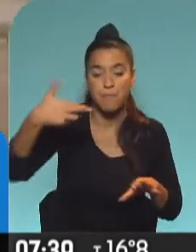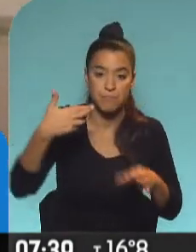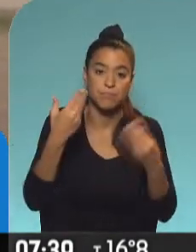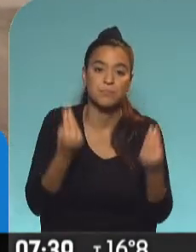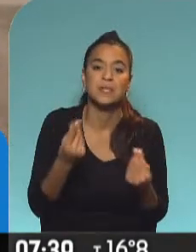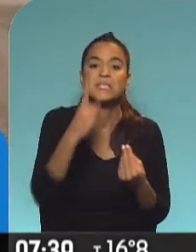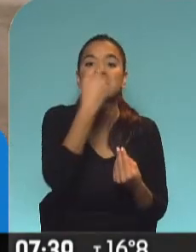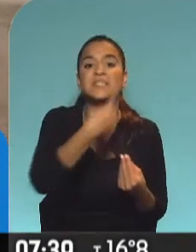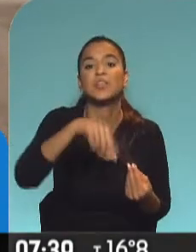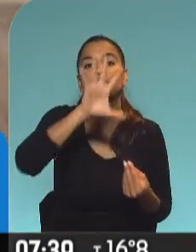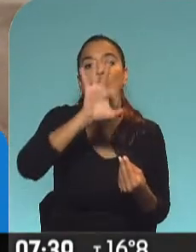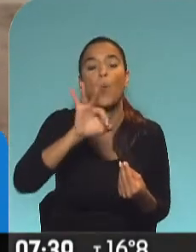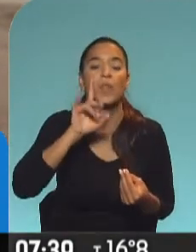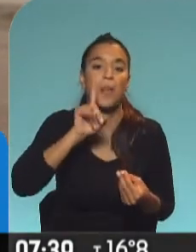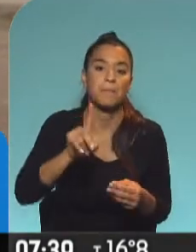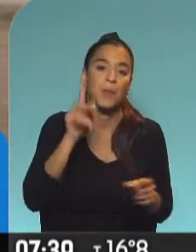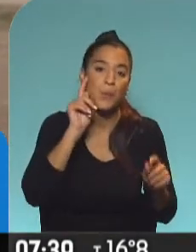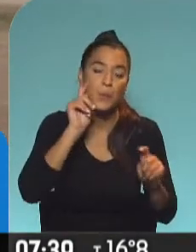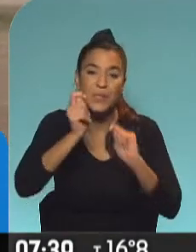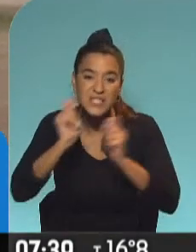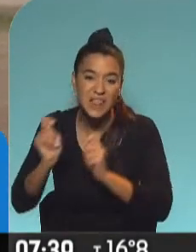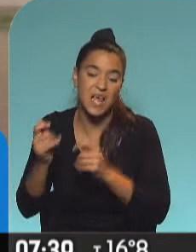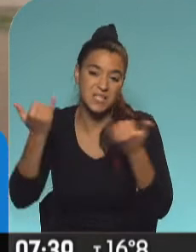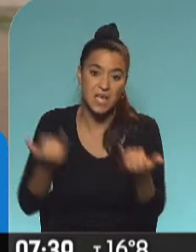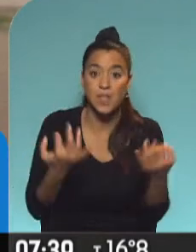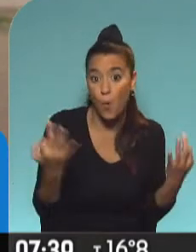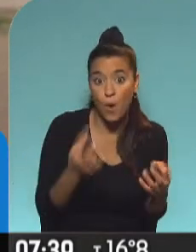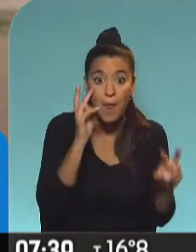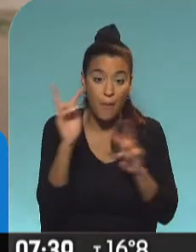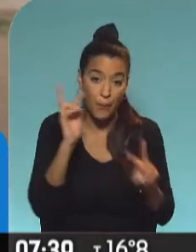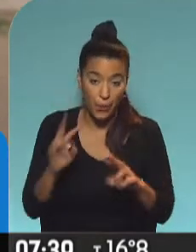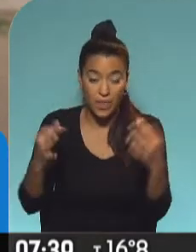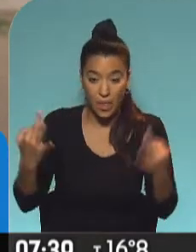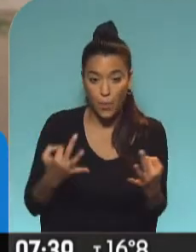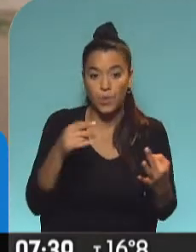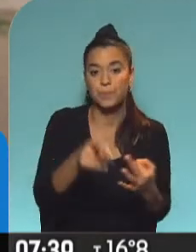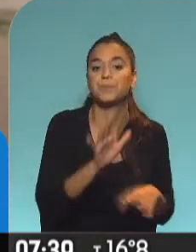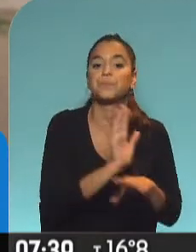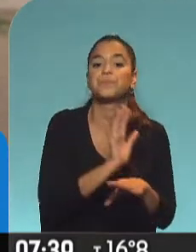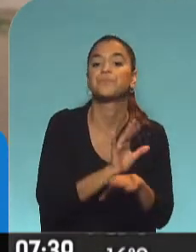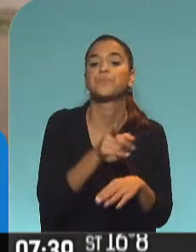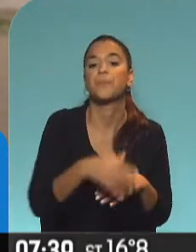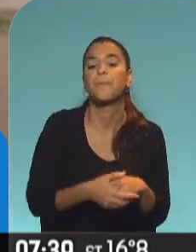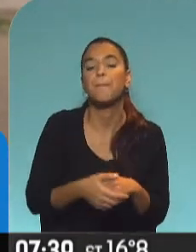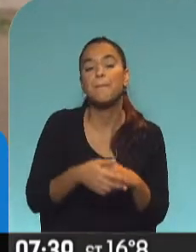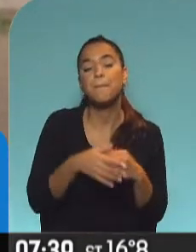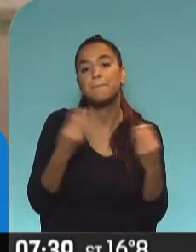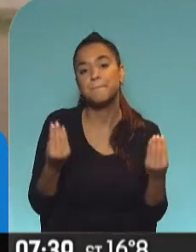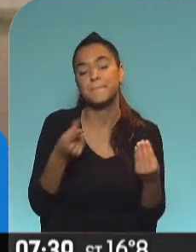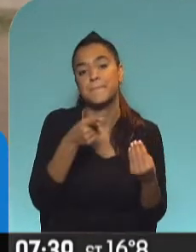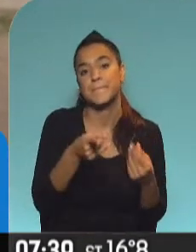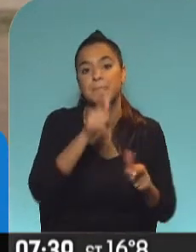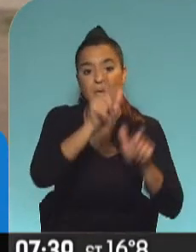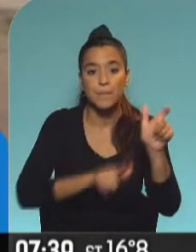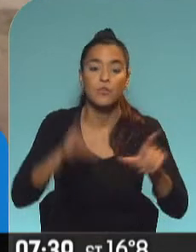de 150.000 visitas. Bueno, para chequearla, para contrarrestar de alguna manera toda esta gente